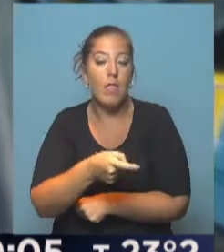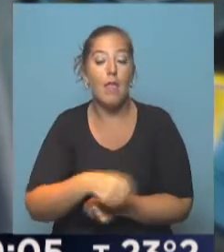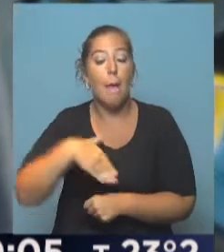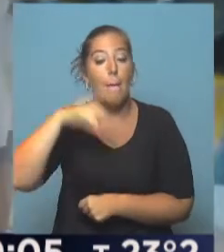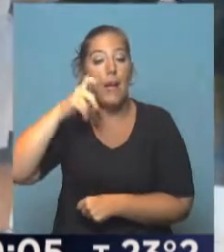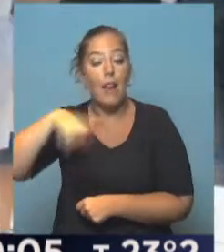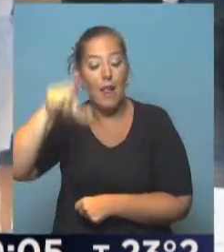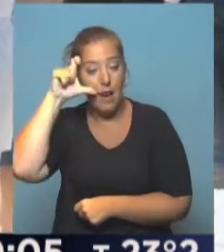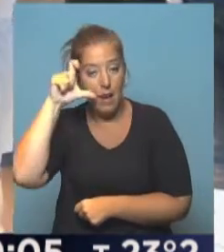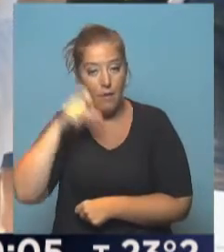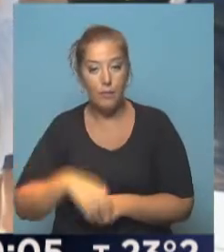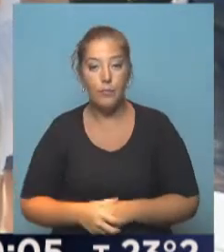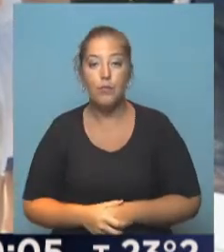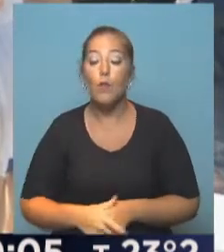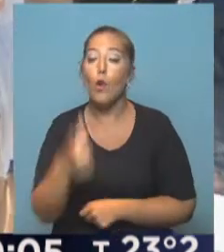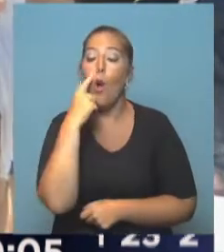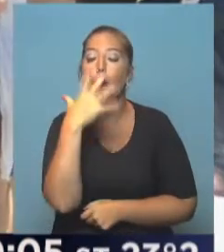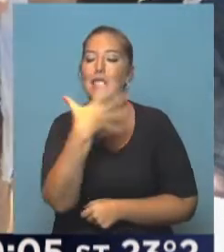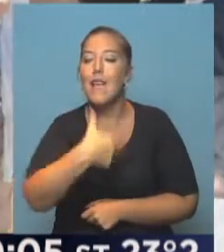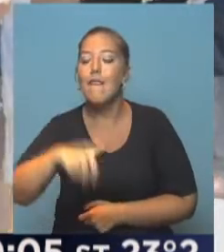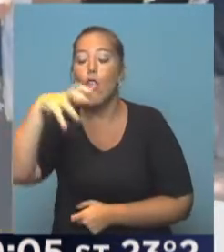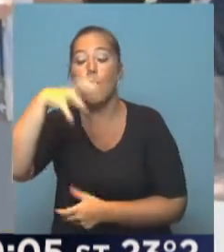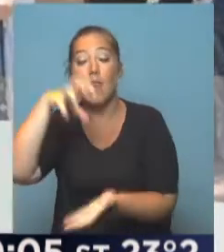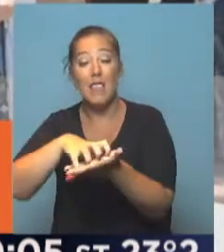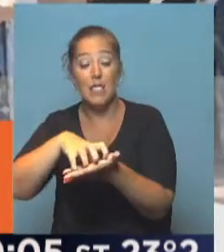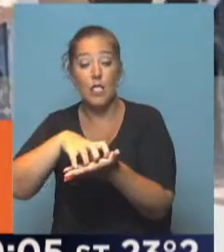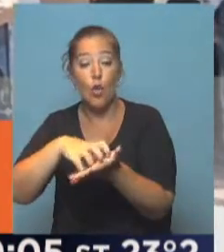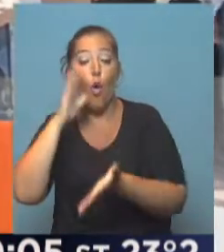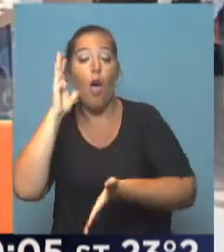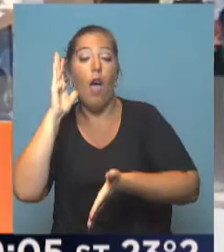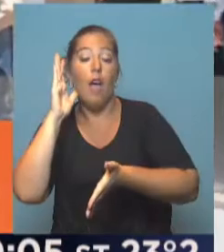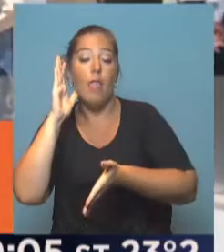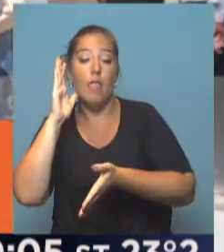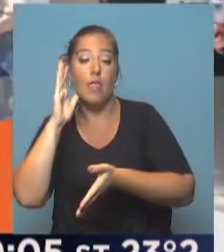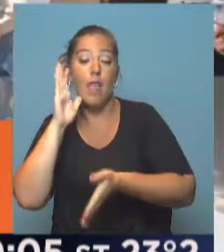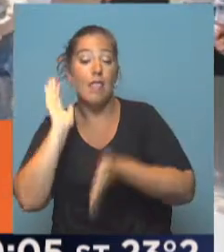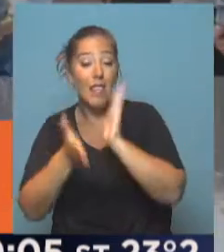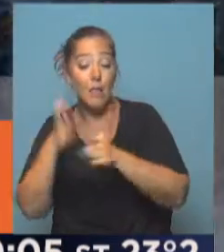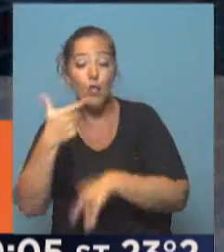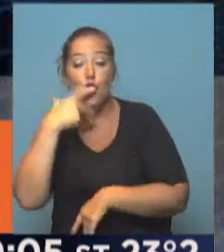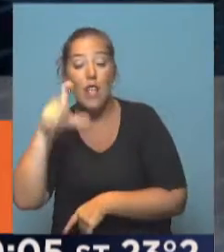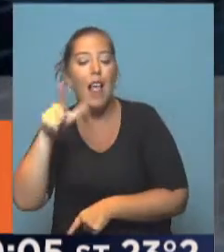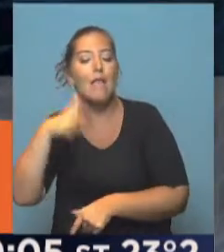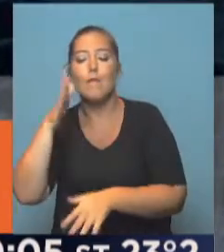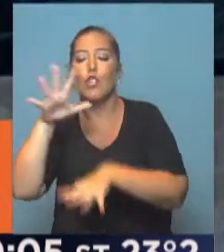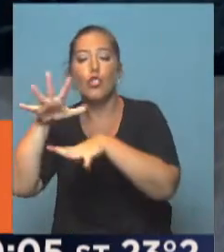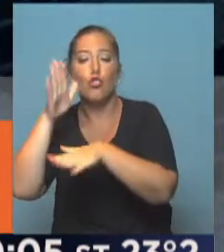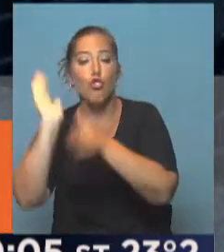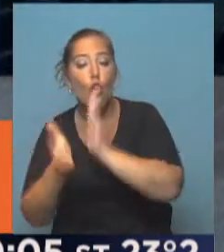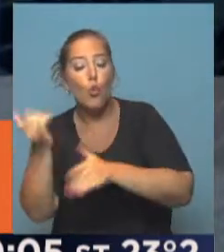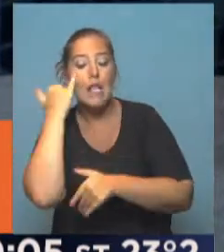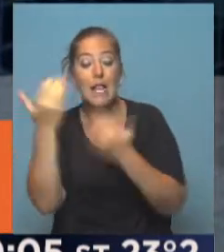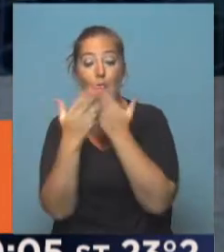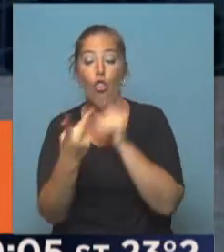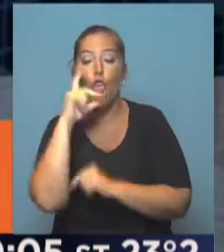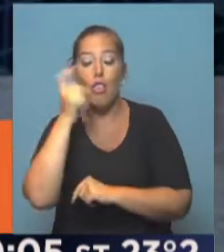Milani. El hombre fue trasladado al Instituto de Rehabilitación Social, en donde fue víctima de torturas y liberado dos días